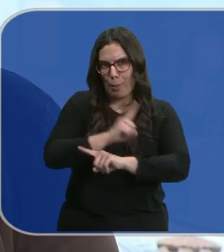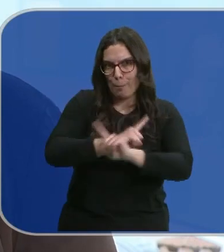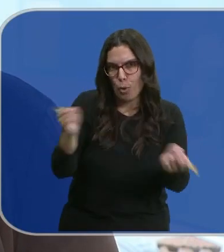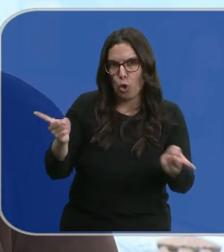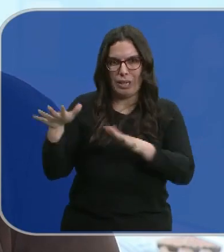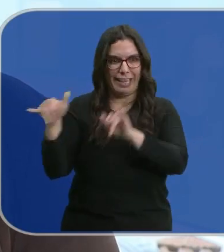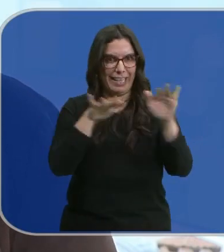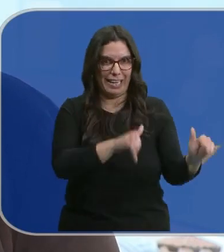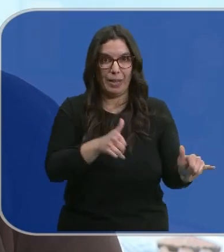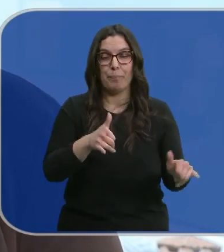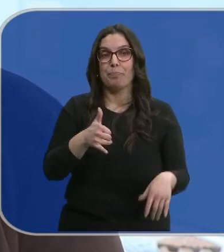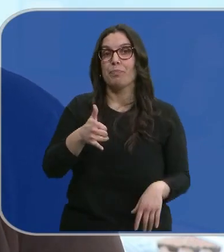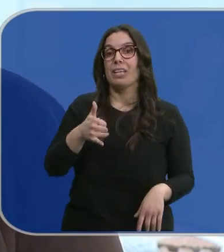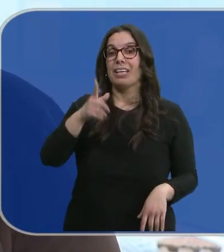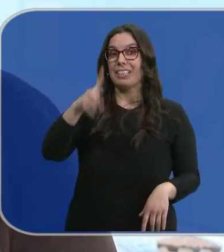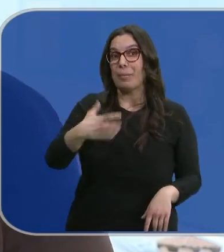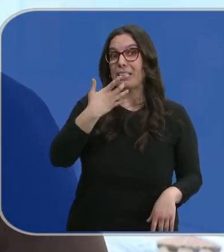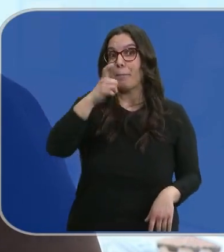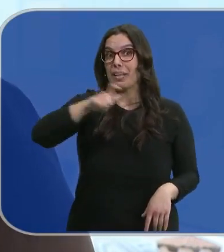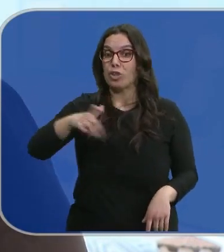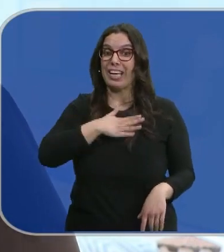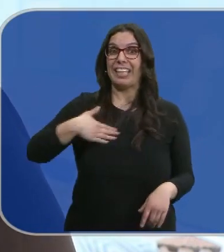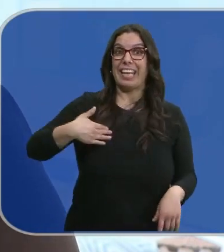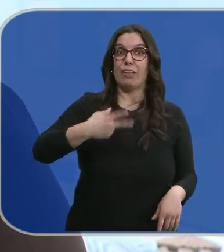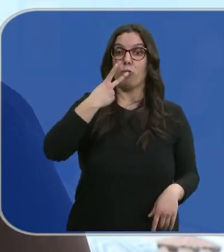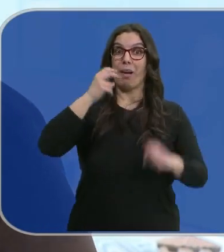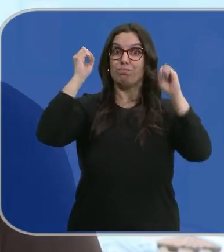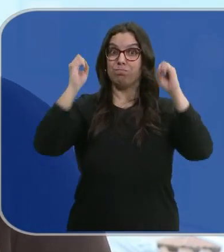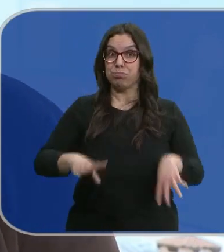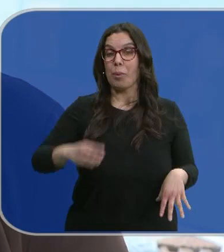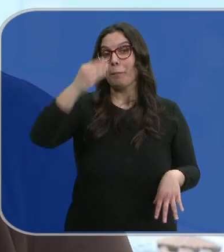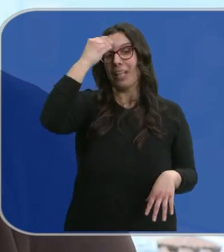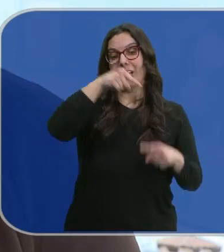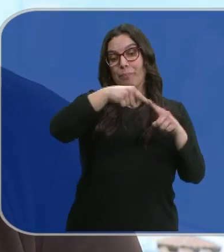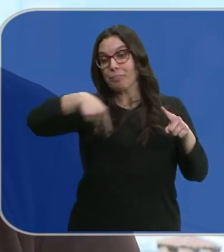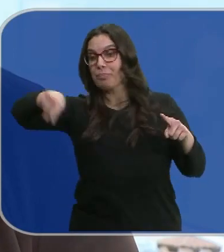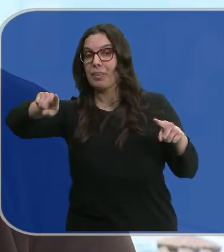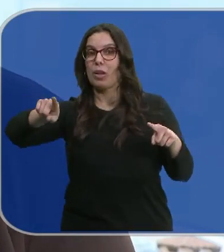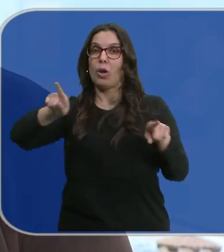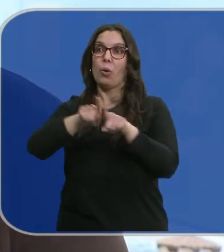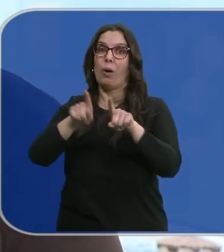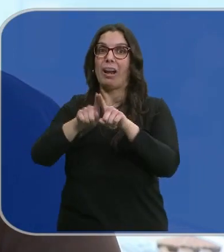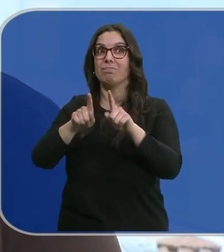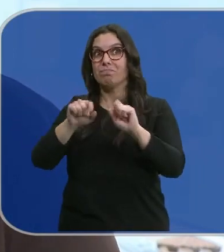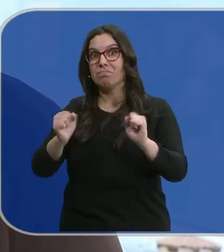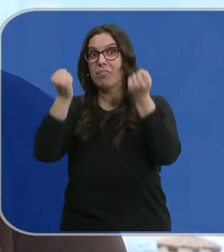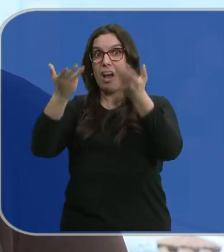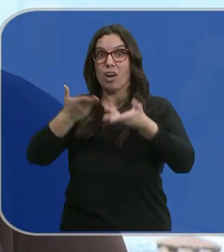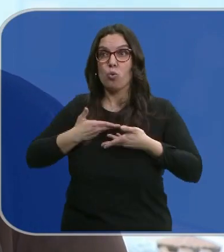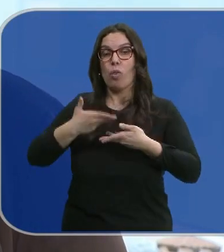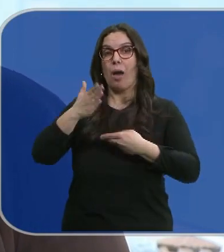desaconsejado. Y está también desaconsejado en aquellas personas que quieren dejar de fumar y que piensan que el consumo del tabaco calentado les va a